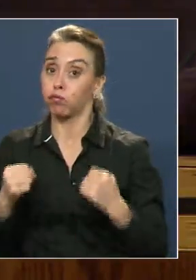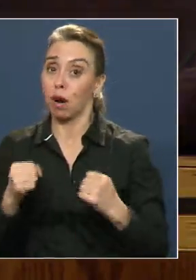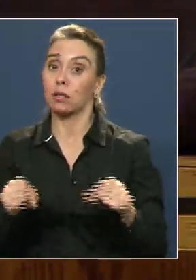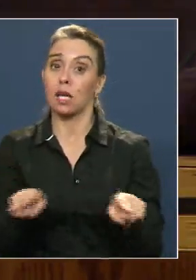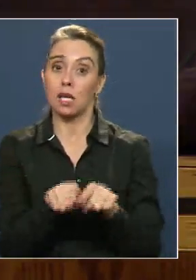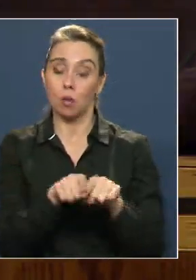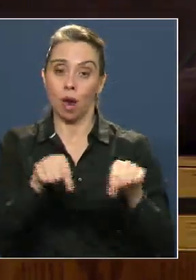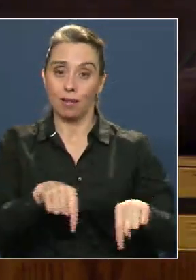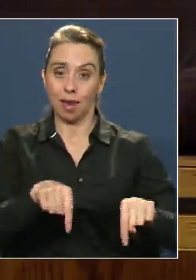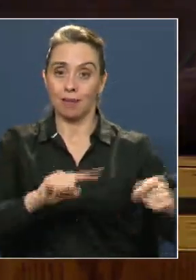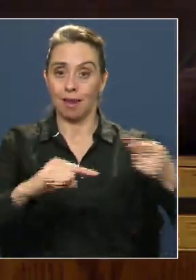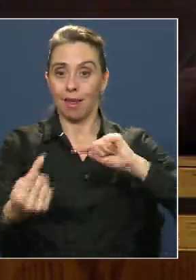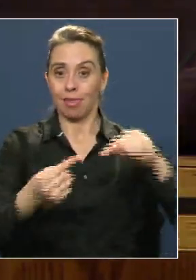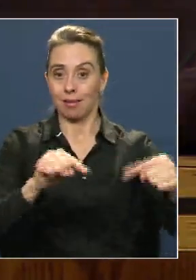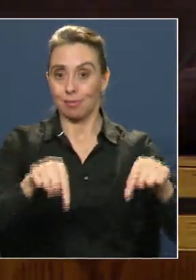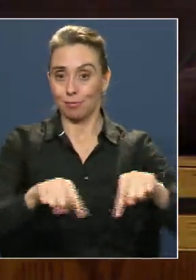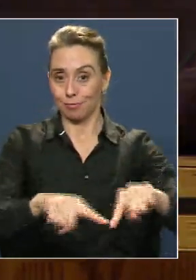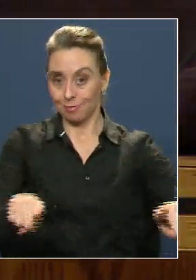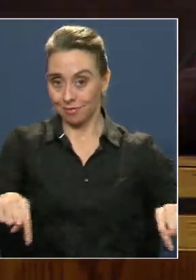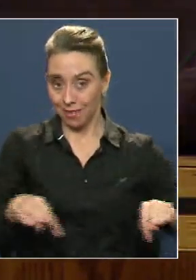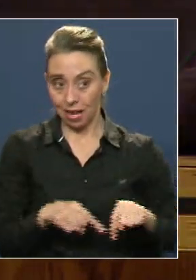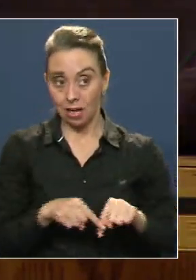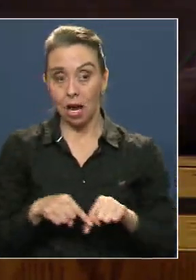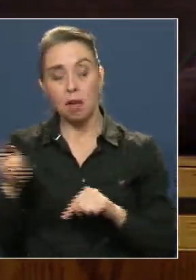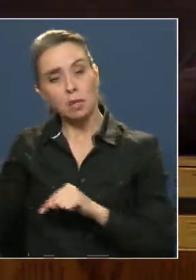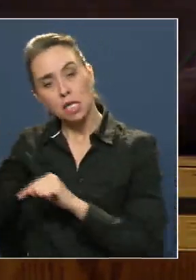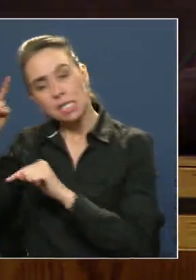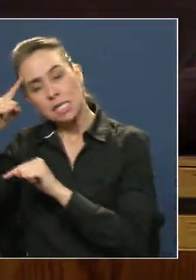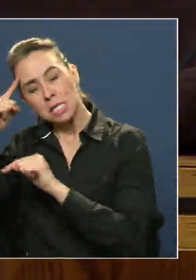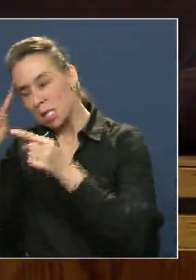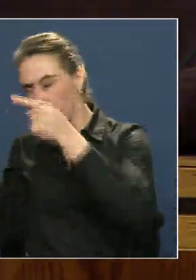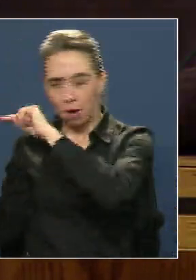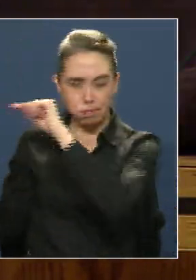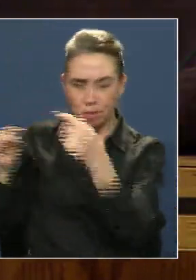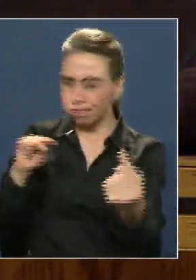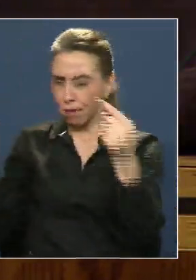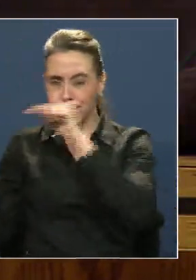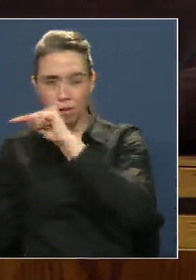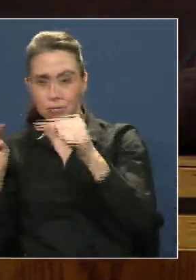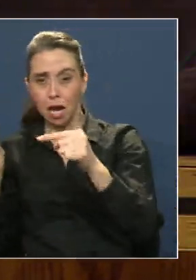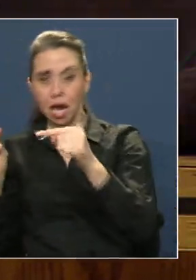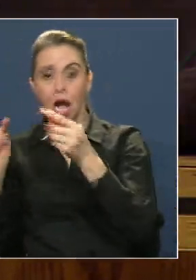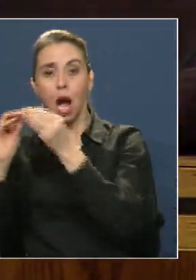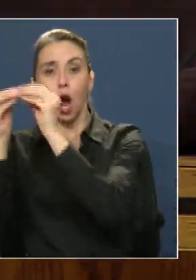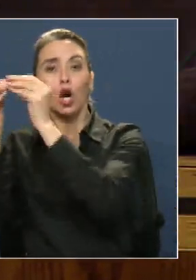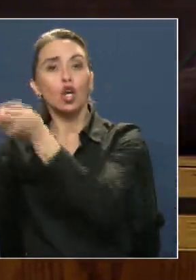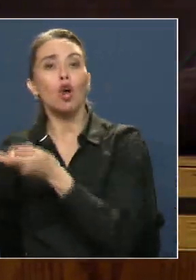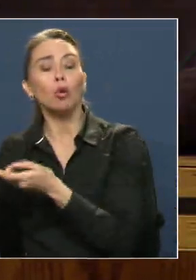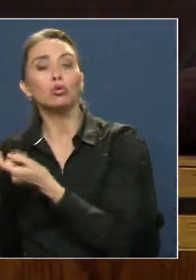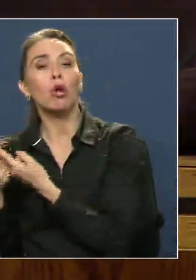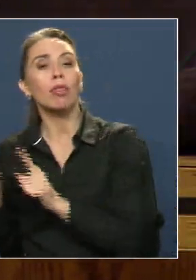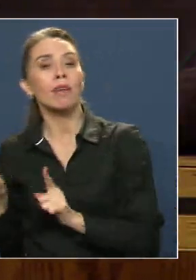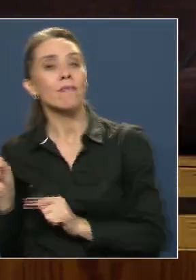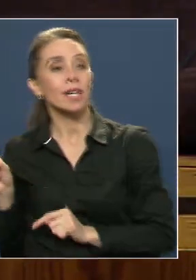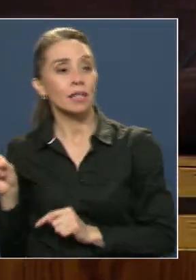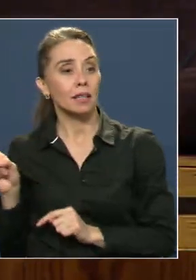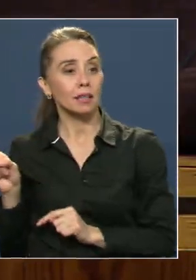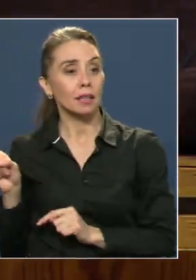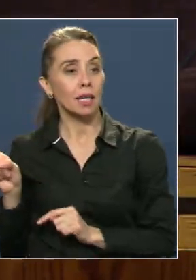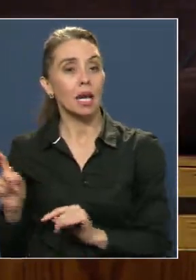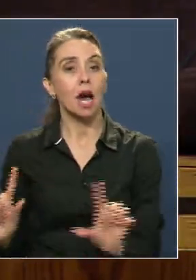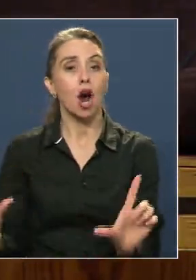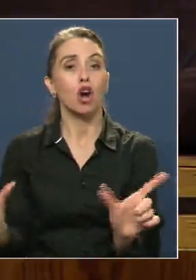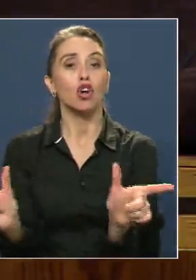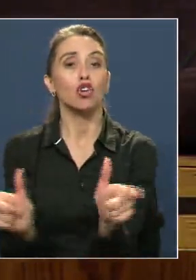con que se ha producido este debate hoy día, pero llegó a una conclusión aparentemente distinta, por lo menos en la